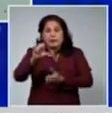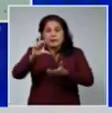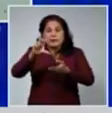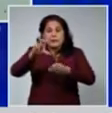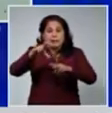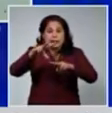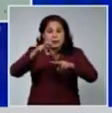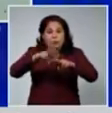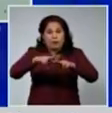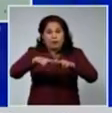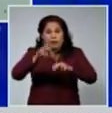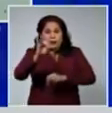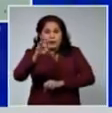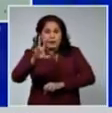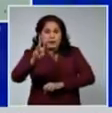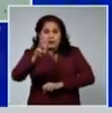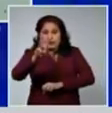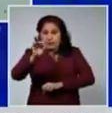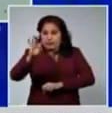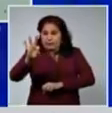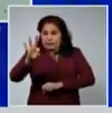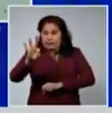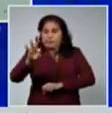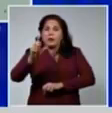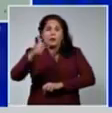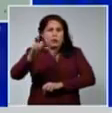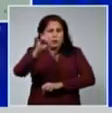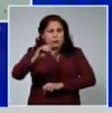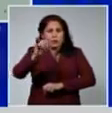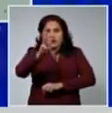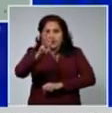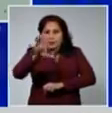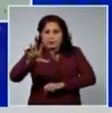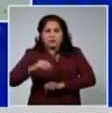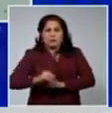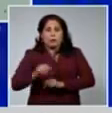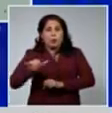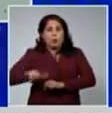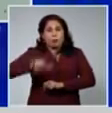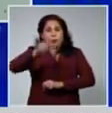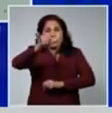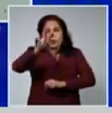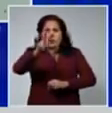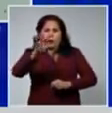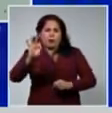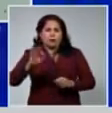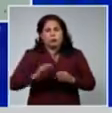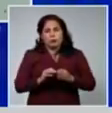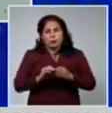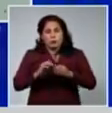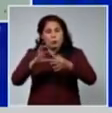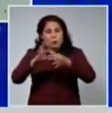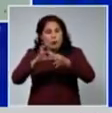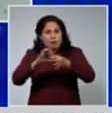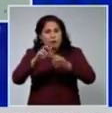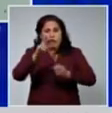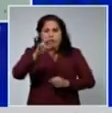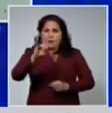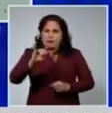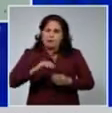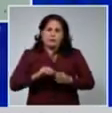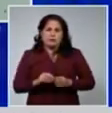37 en 10 de octubre 35 los llevas con 28 hablan a la cola con 26